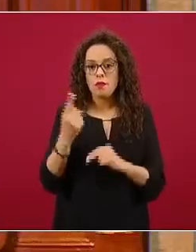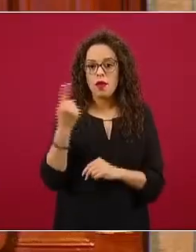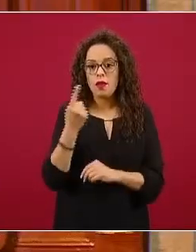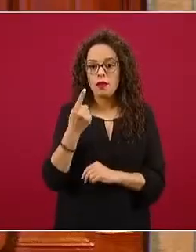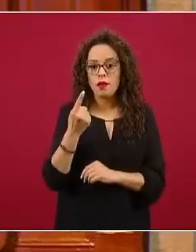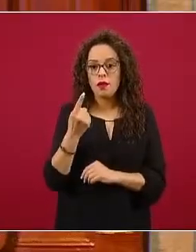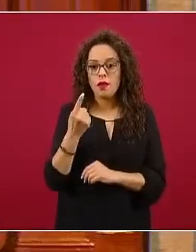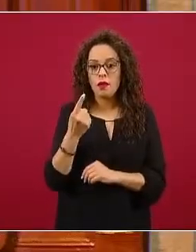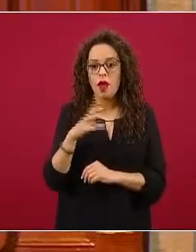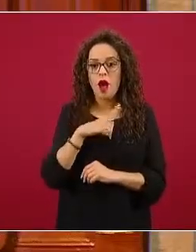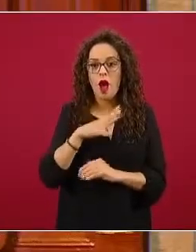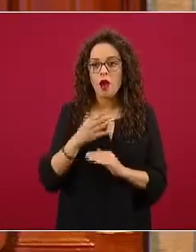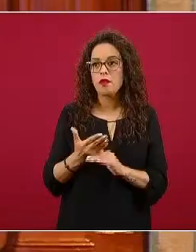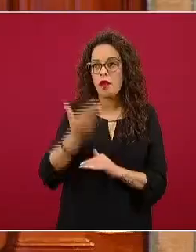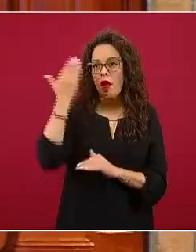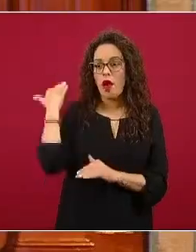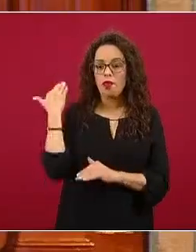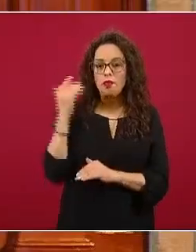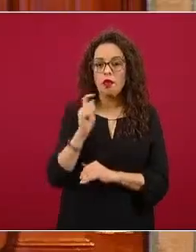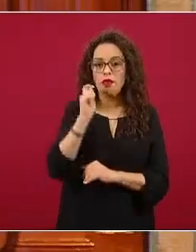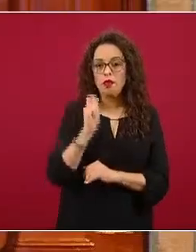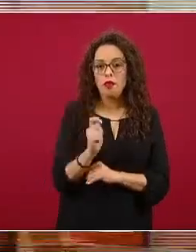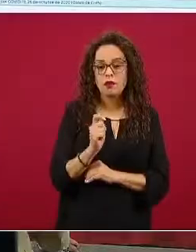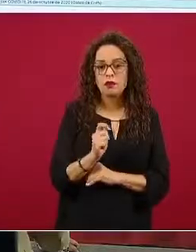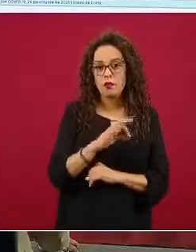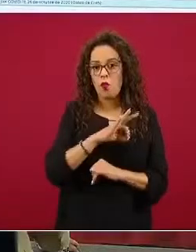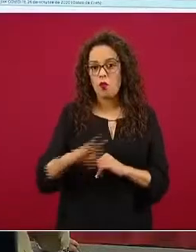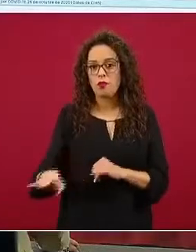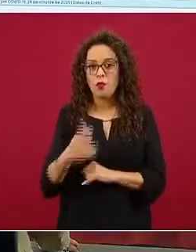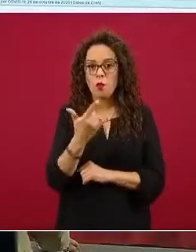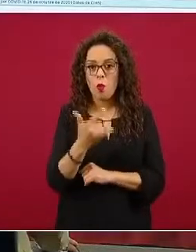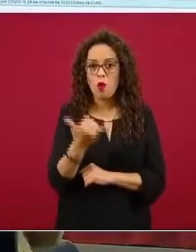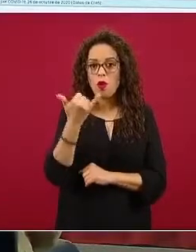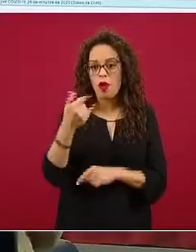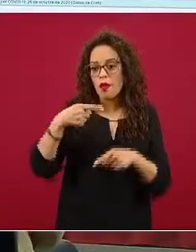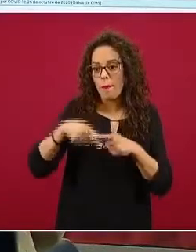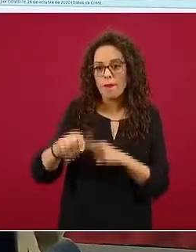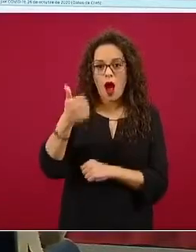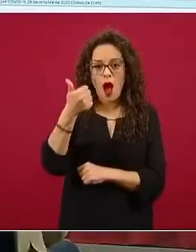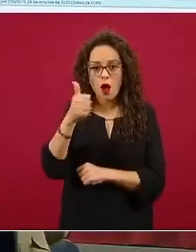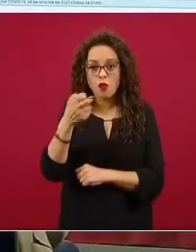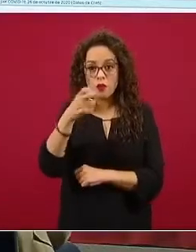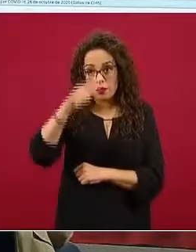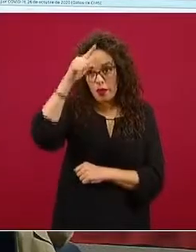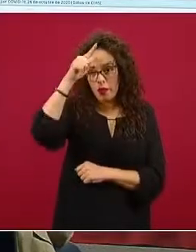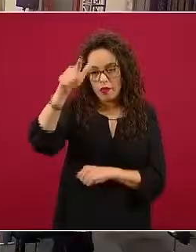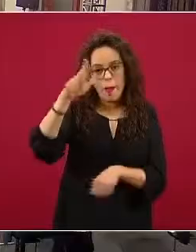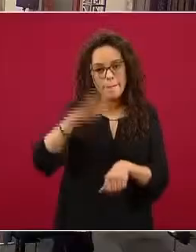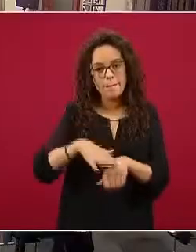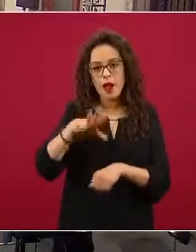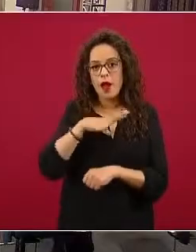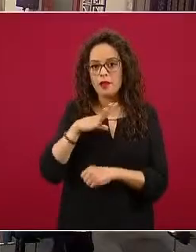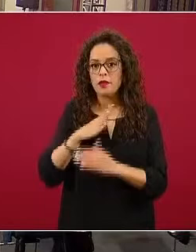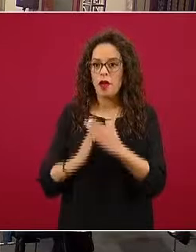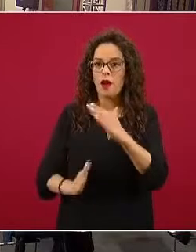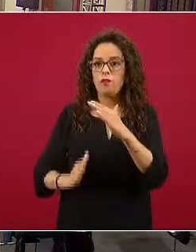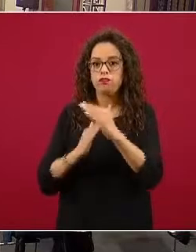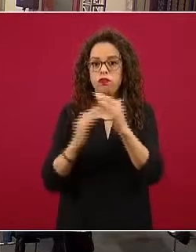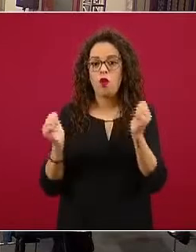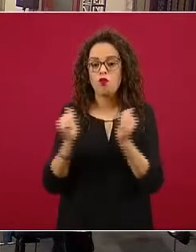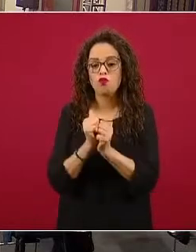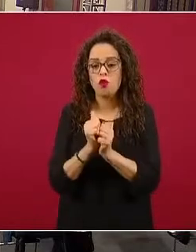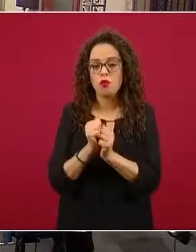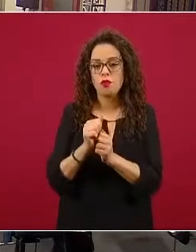a fines de julio, principios de agosto, que es cuando se identificó el primer gran pico de la región de América del